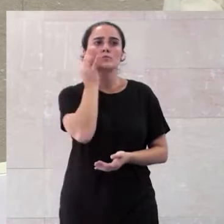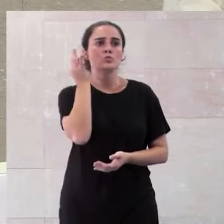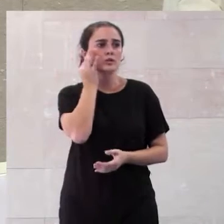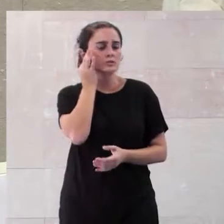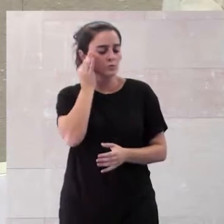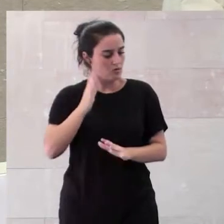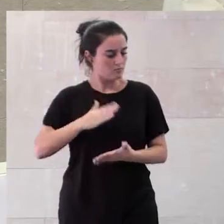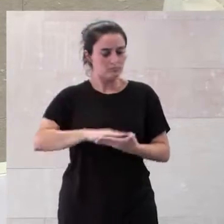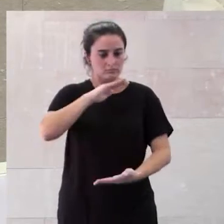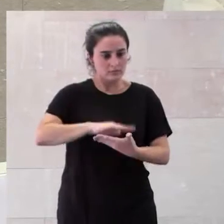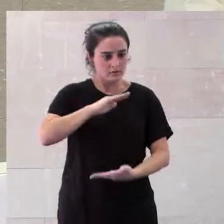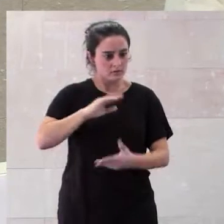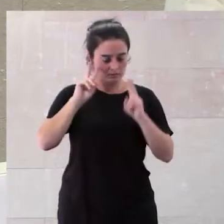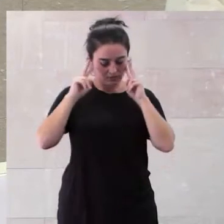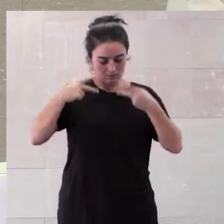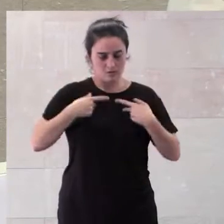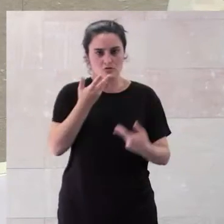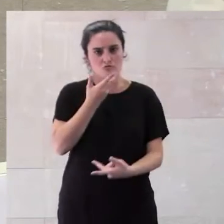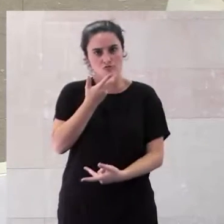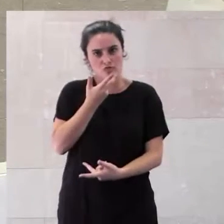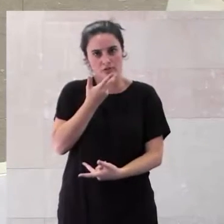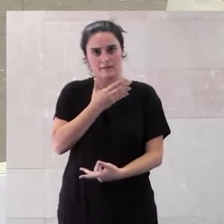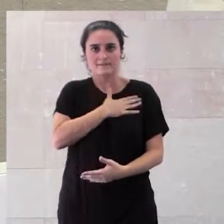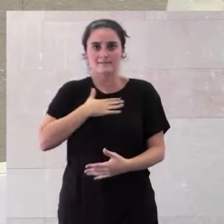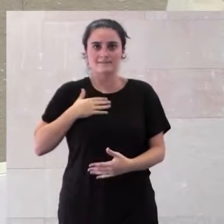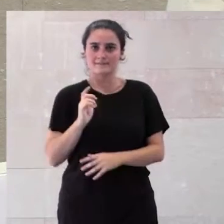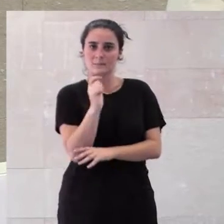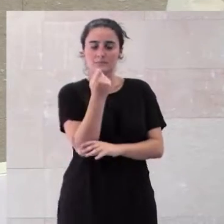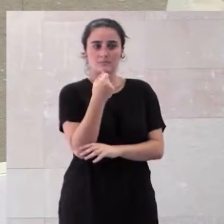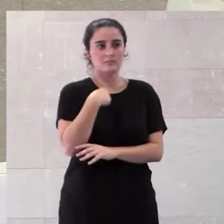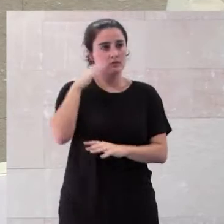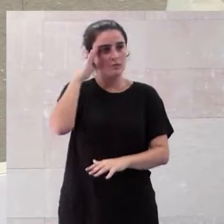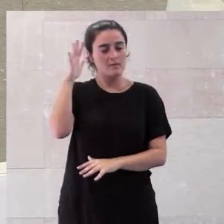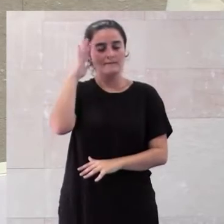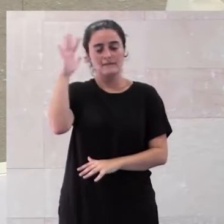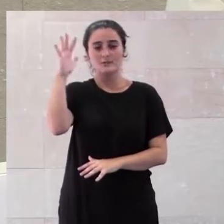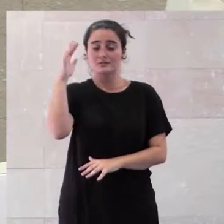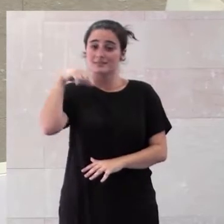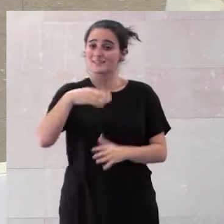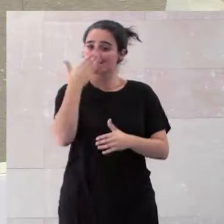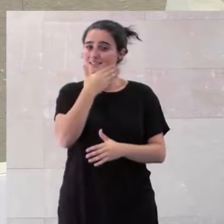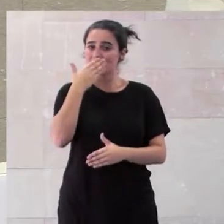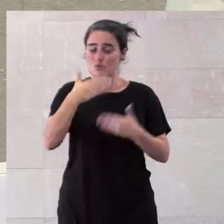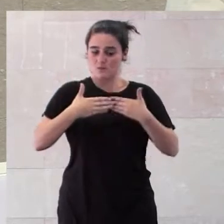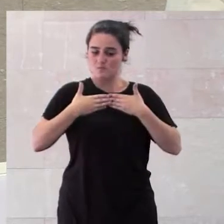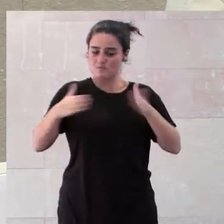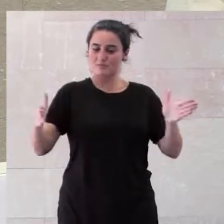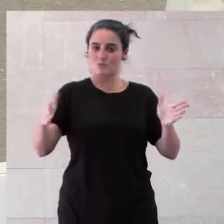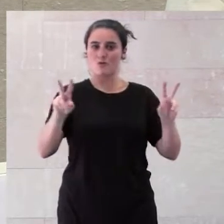landu eta hobetzeko tresna izan nahi du eskola honek, eta itxaropen handia daukat eskola honek irekitzen duen etapa